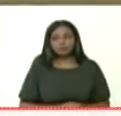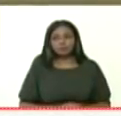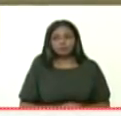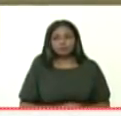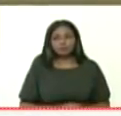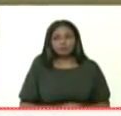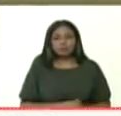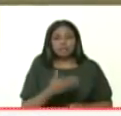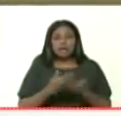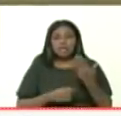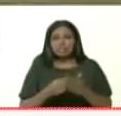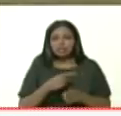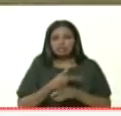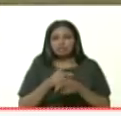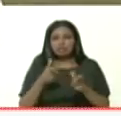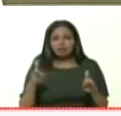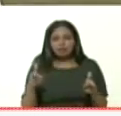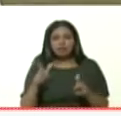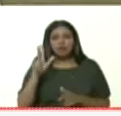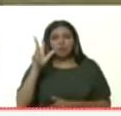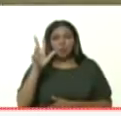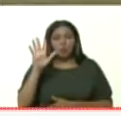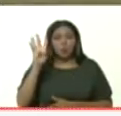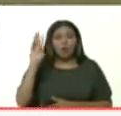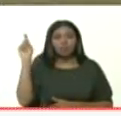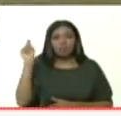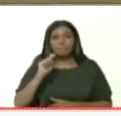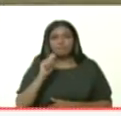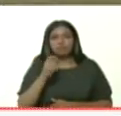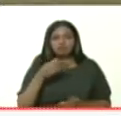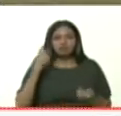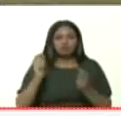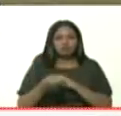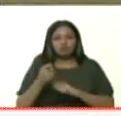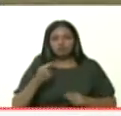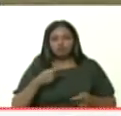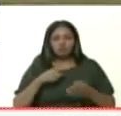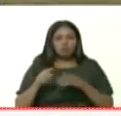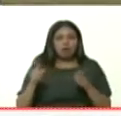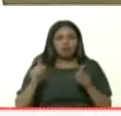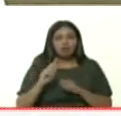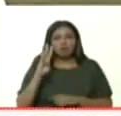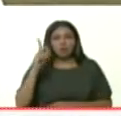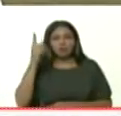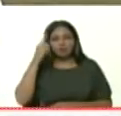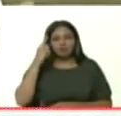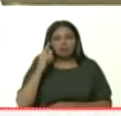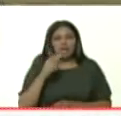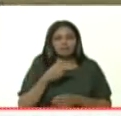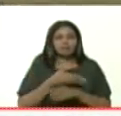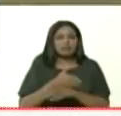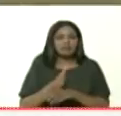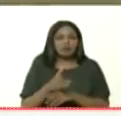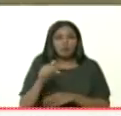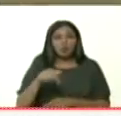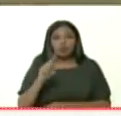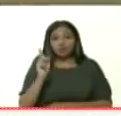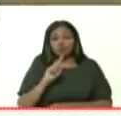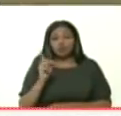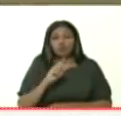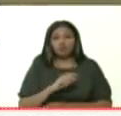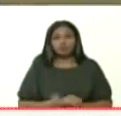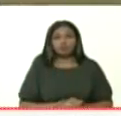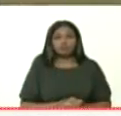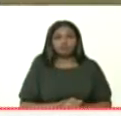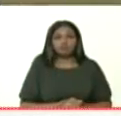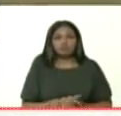Y la carta podía durar 4 meses en llegar de un país a otro o de un continente a otro. Hoy no.